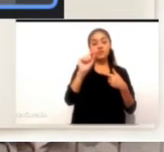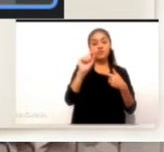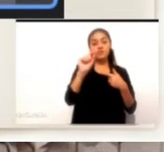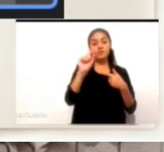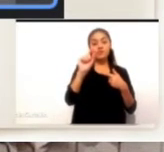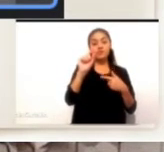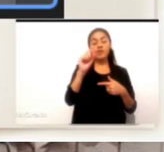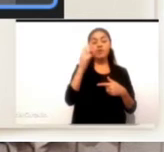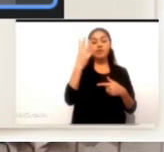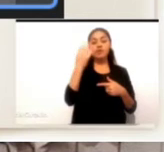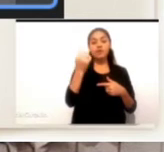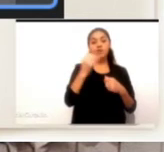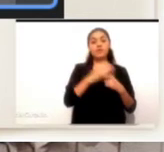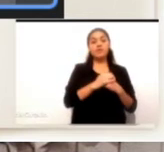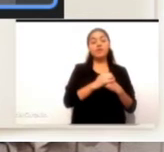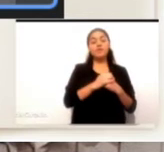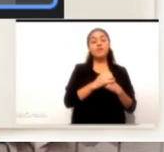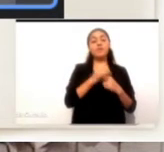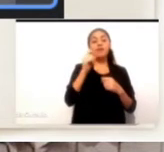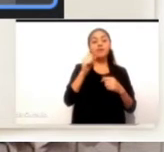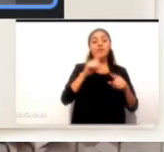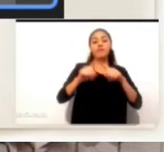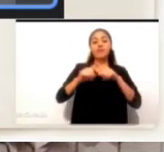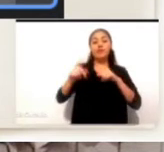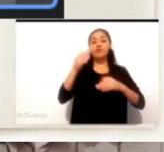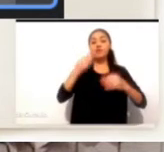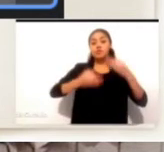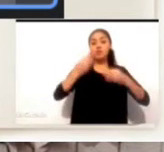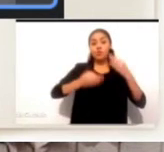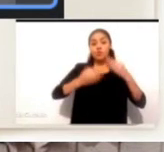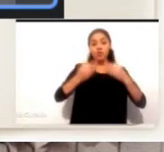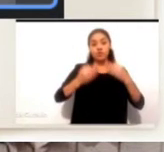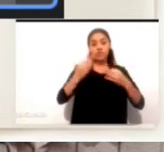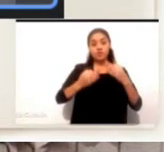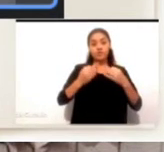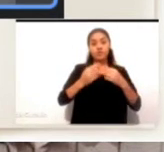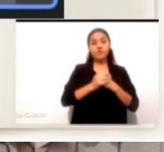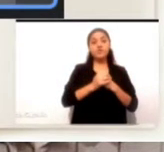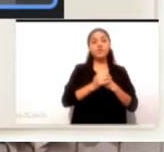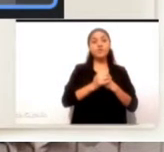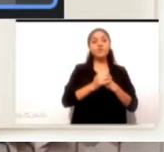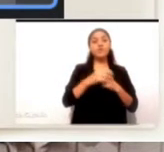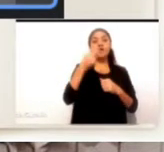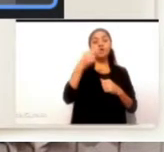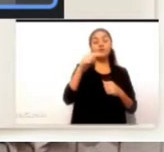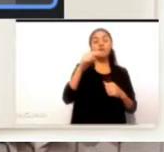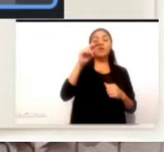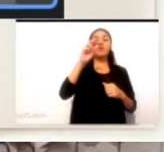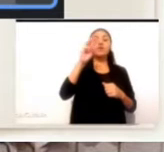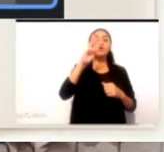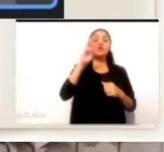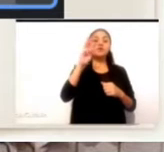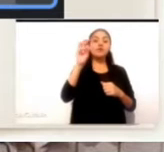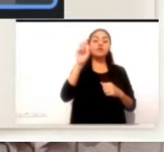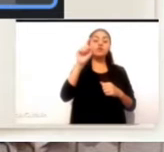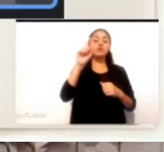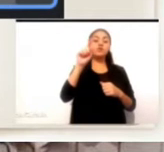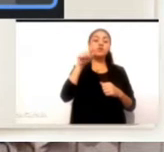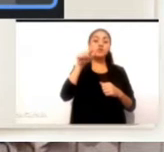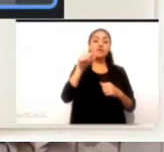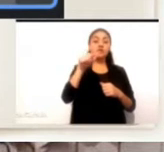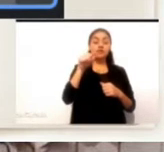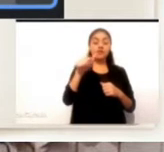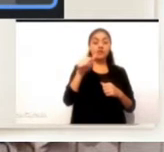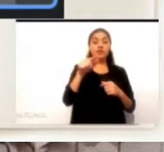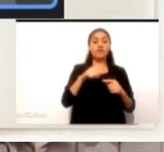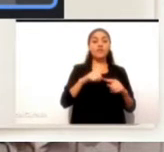y electorales de la ciudadanía, identificado con el número 317, todos del presente año, promovidos por el Partido Morena